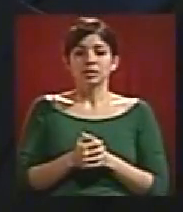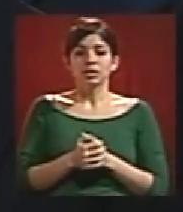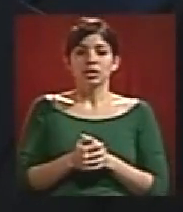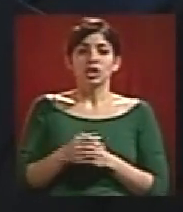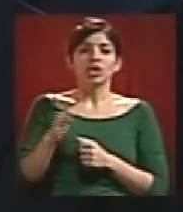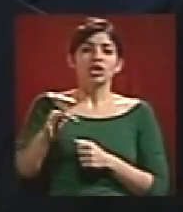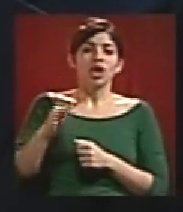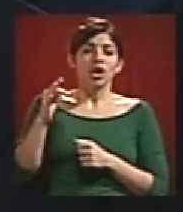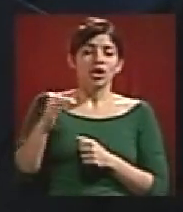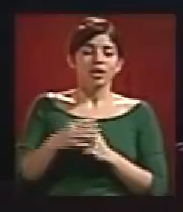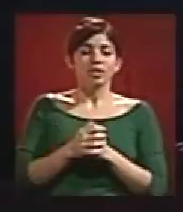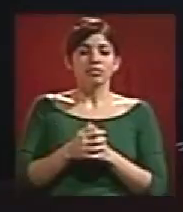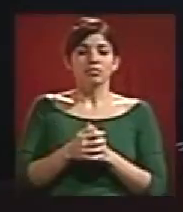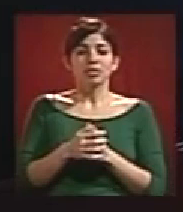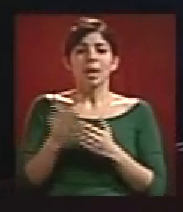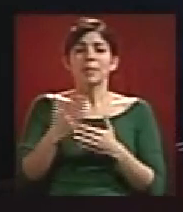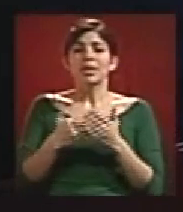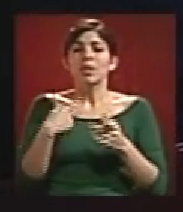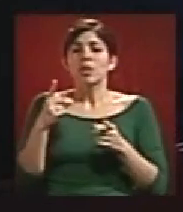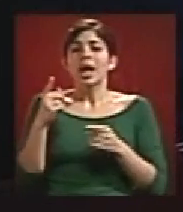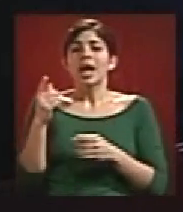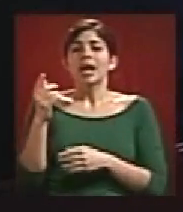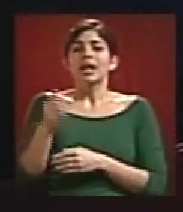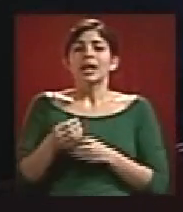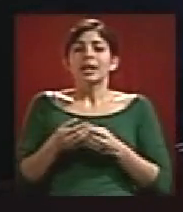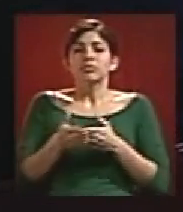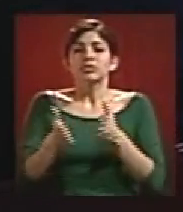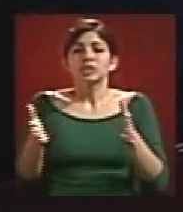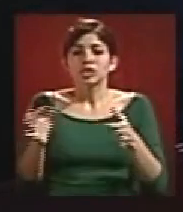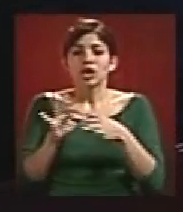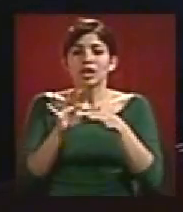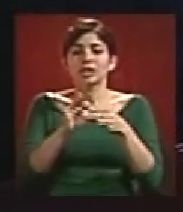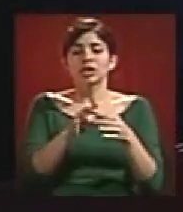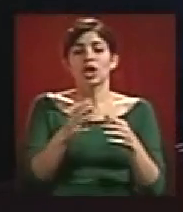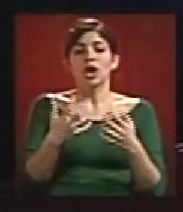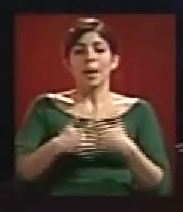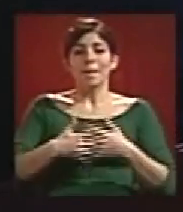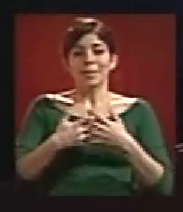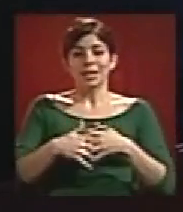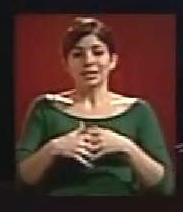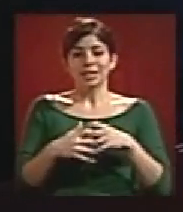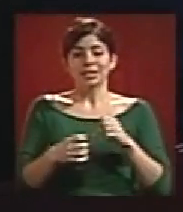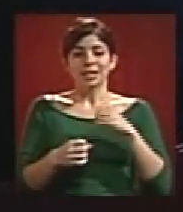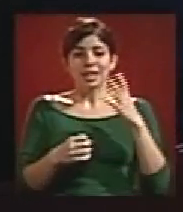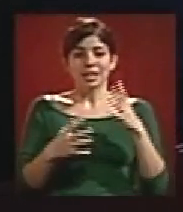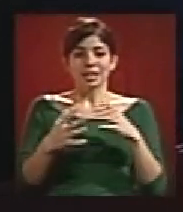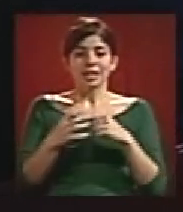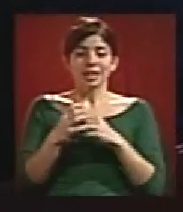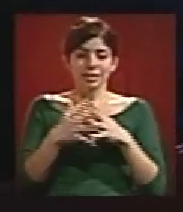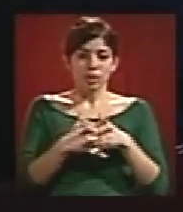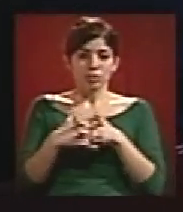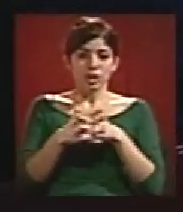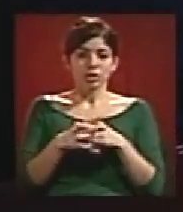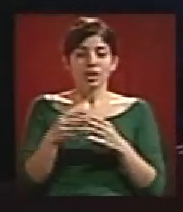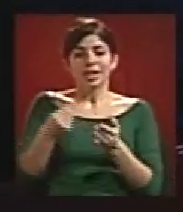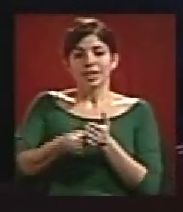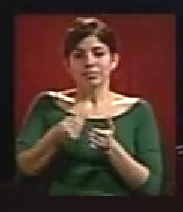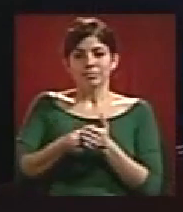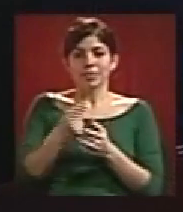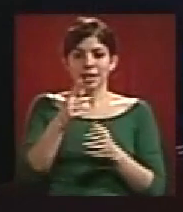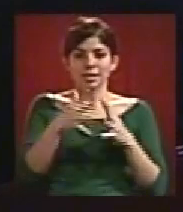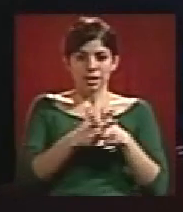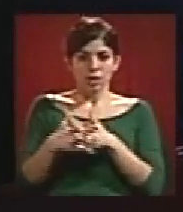real también tienen alguna exposición, más que todo en relación con empresas que pueden estar ya en problemas de liquidez en Estados Unidos. Por